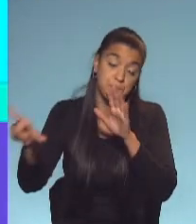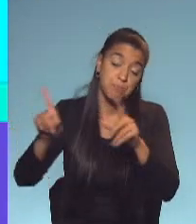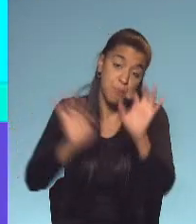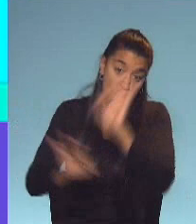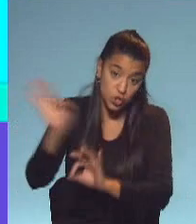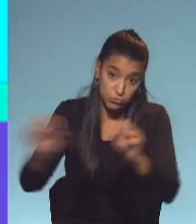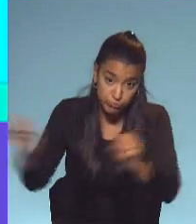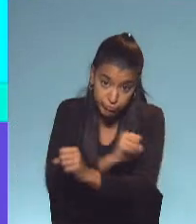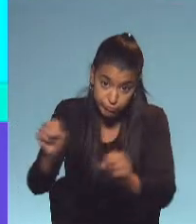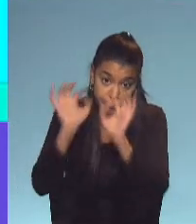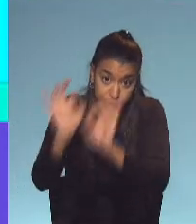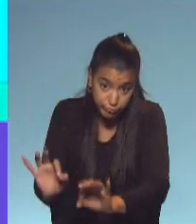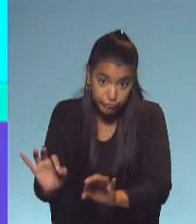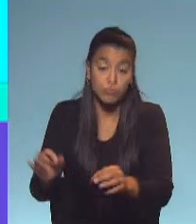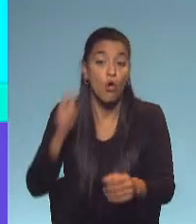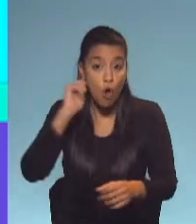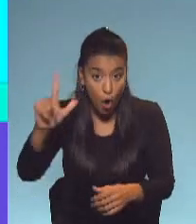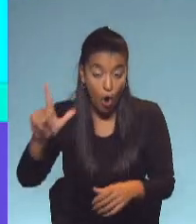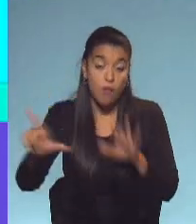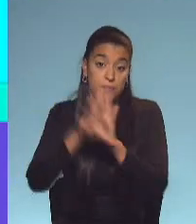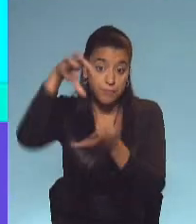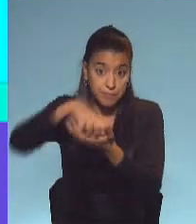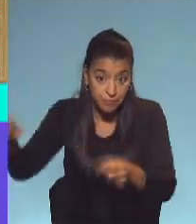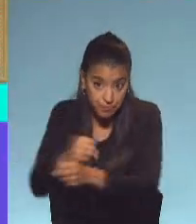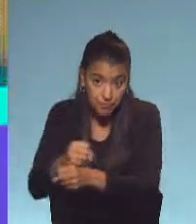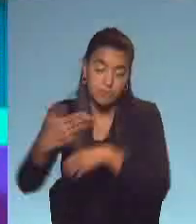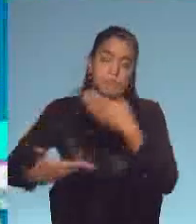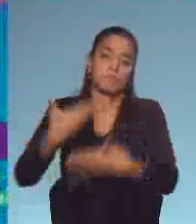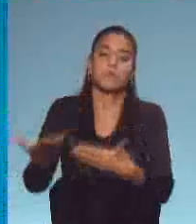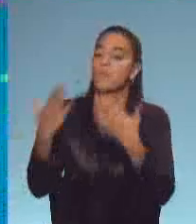ocurre, sortee con éxito su paso por la legislatura bonaerense. Muchas gracias.